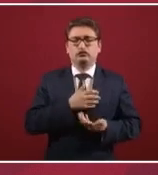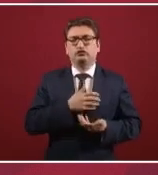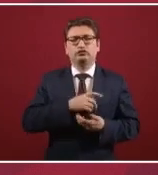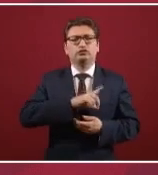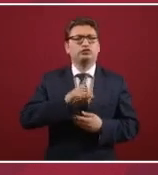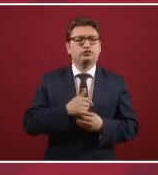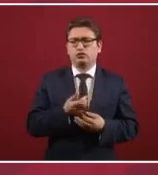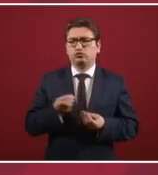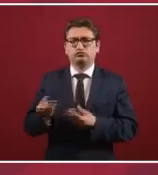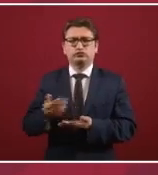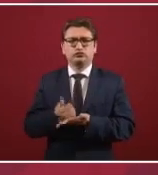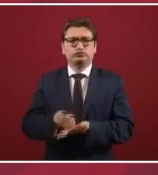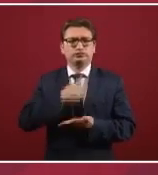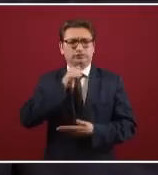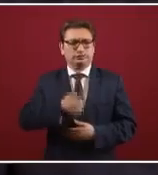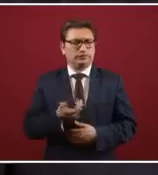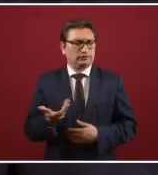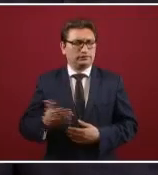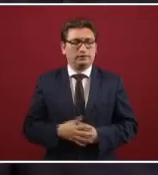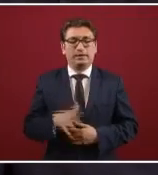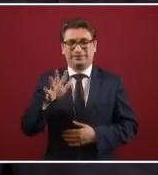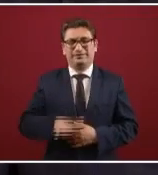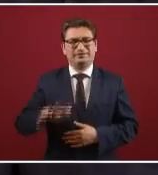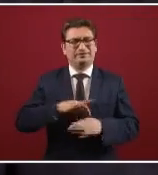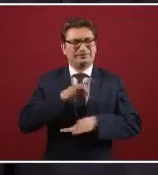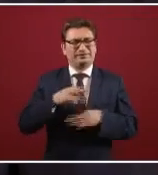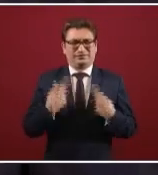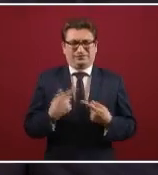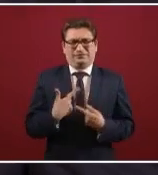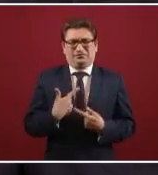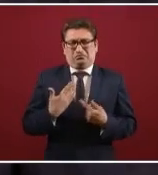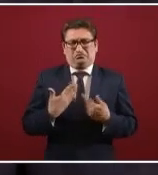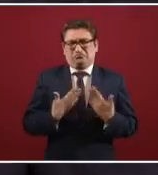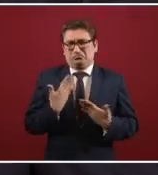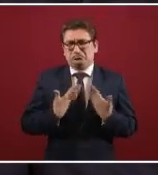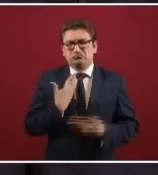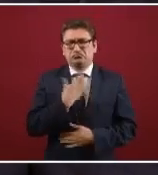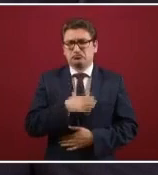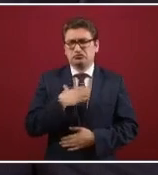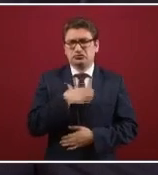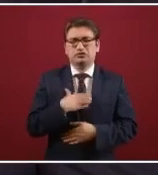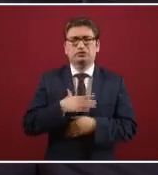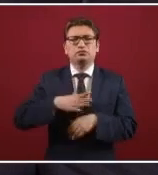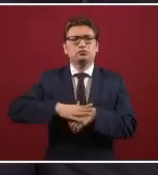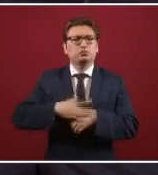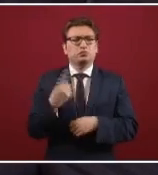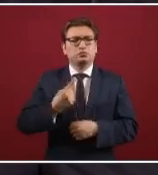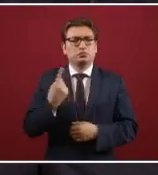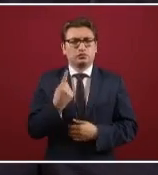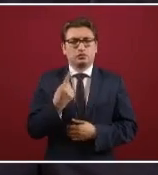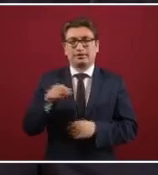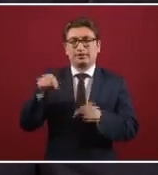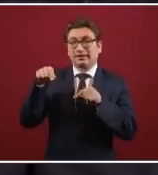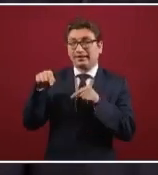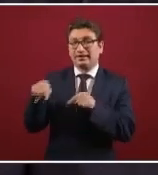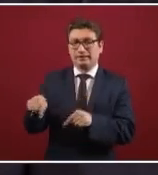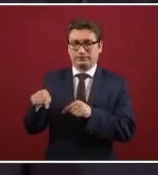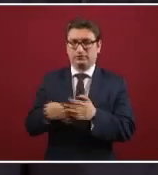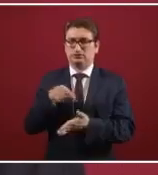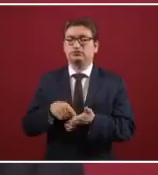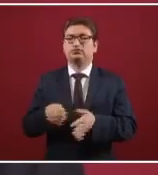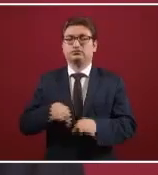entonces ahora la gente está contenta porque va a haber trabajo ya